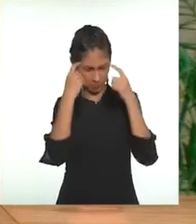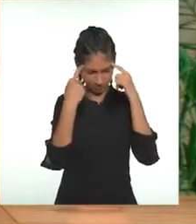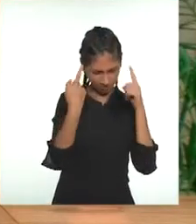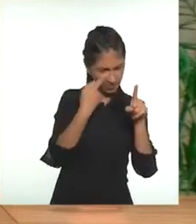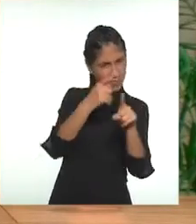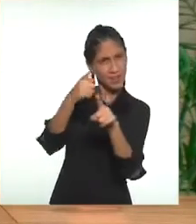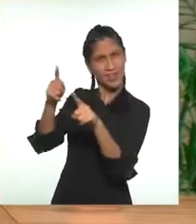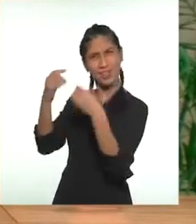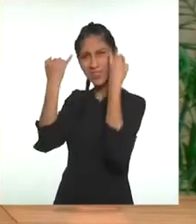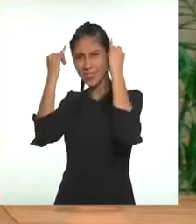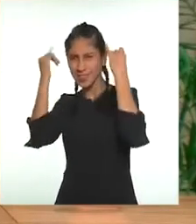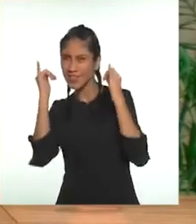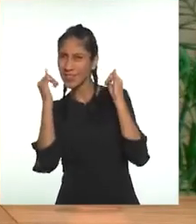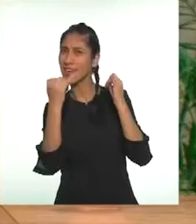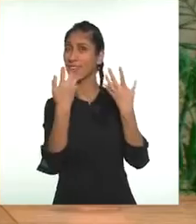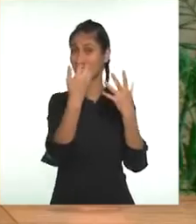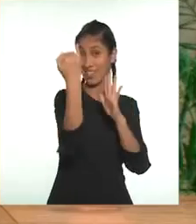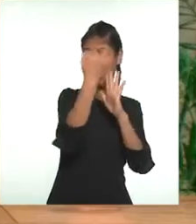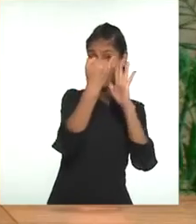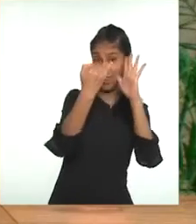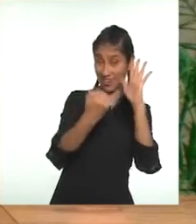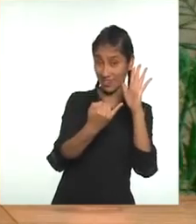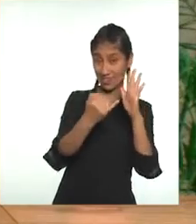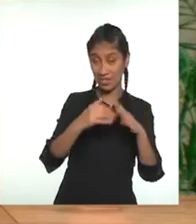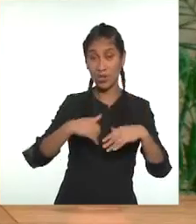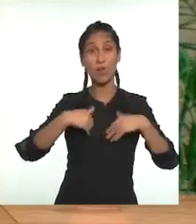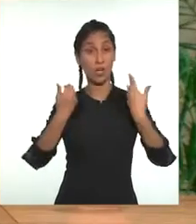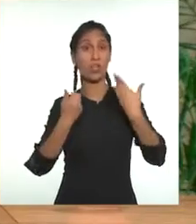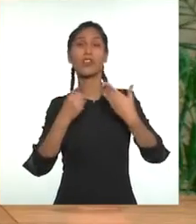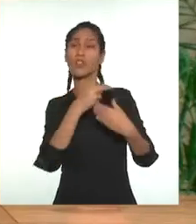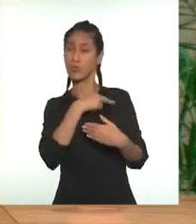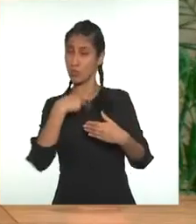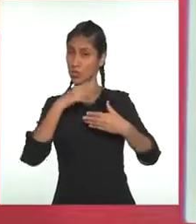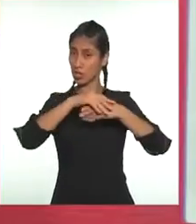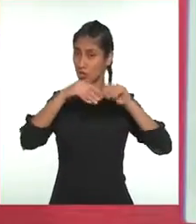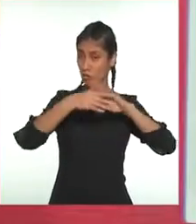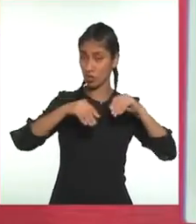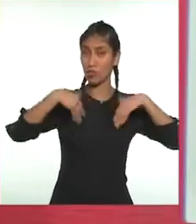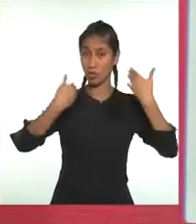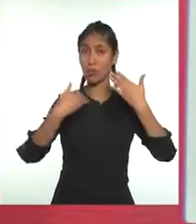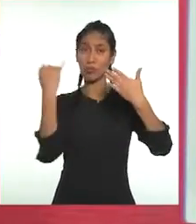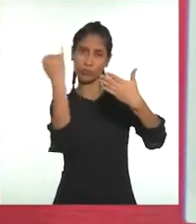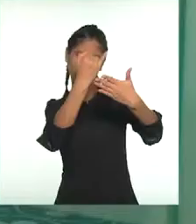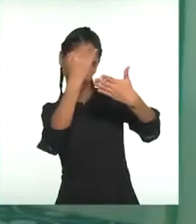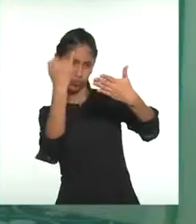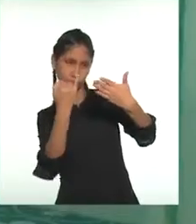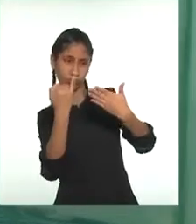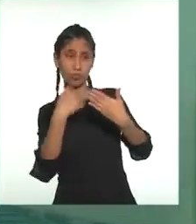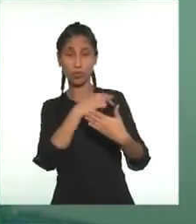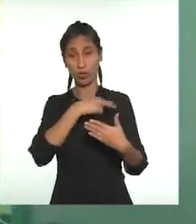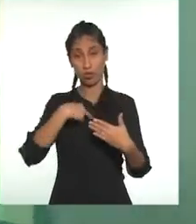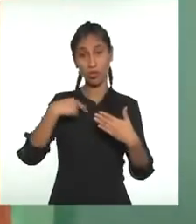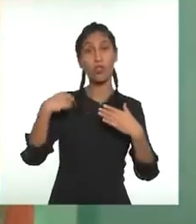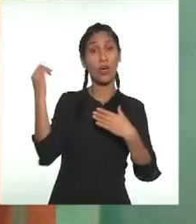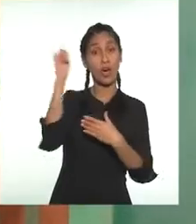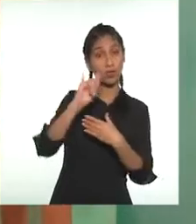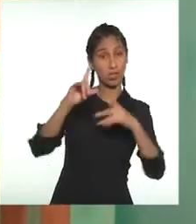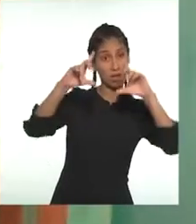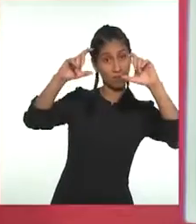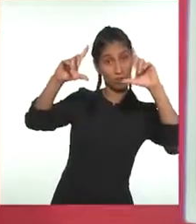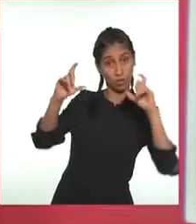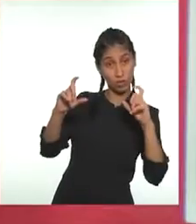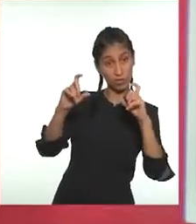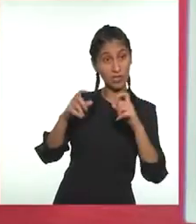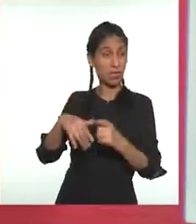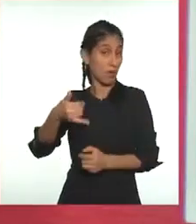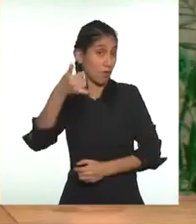ideas de narrativa visual a través de las cuales podemos expresarnos y contar nuestras historias. Nosotros vamos a utilizar la fotografía y para eso